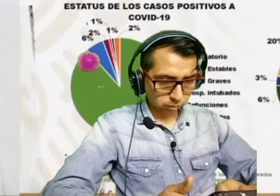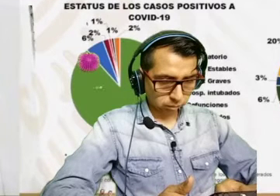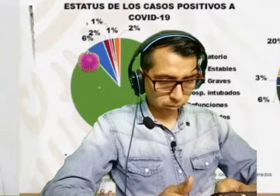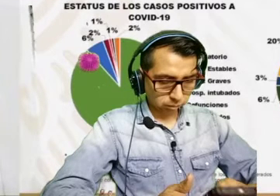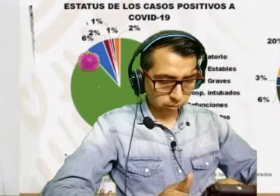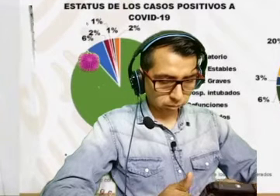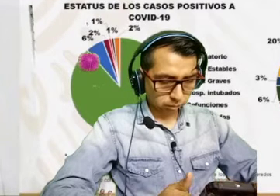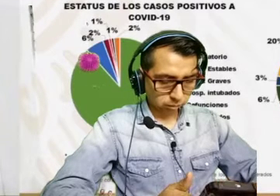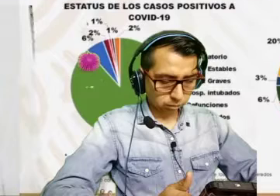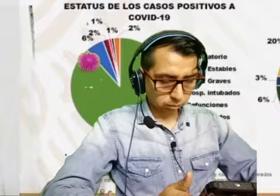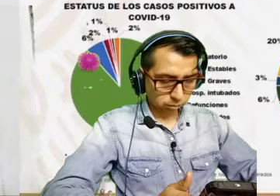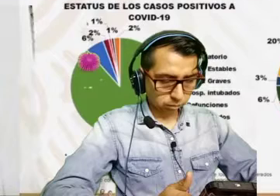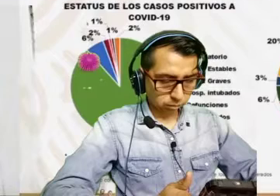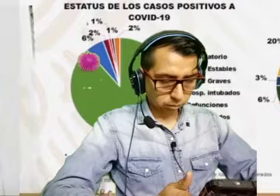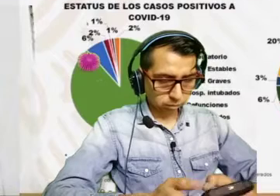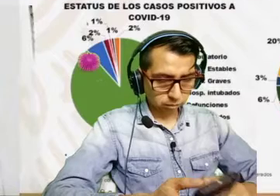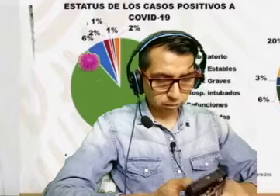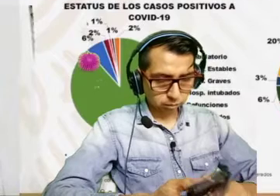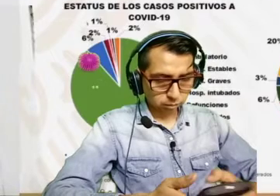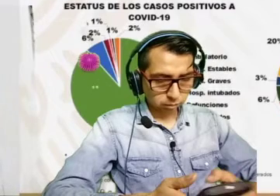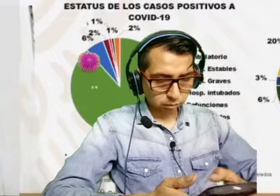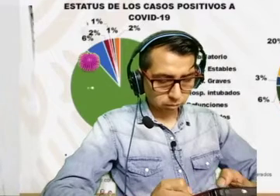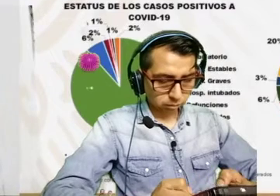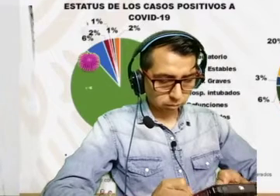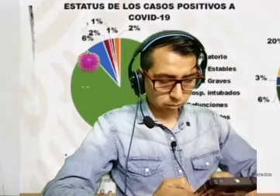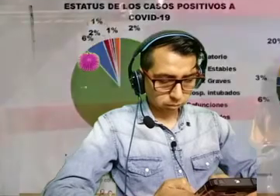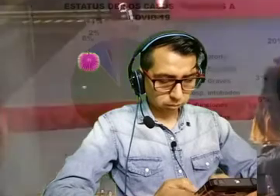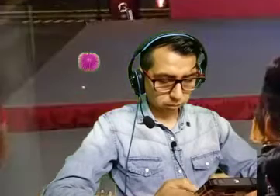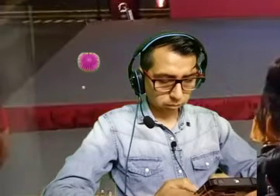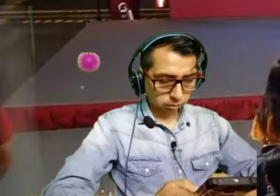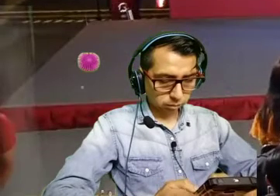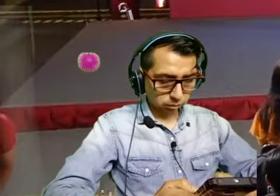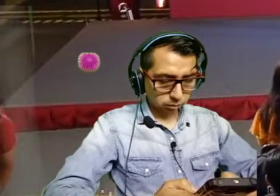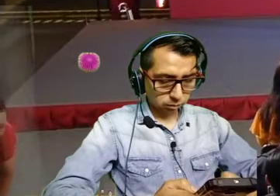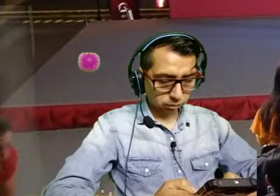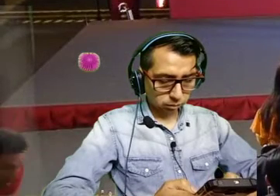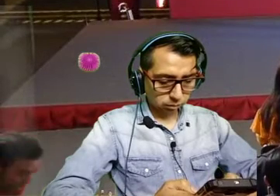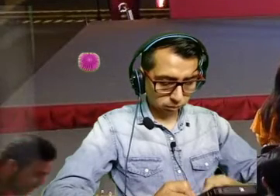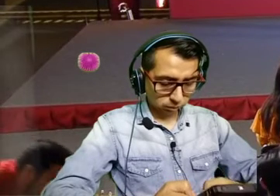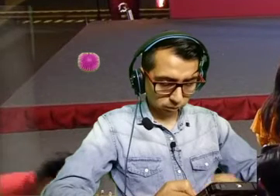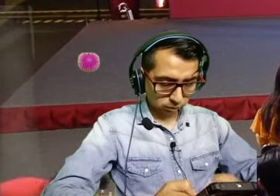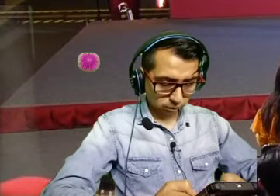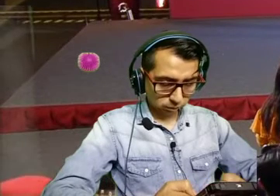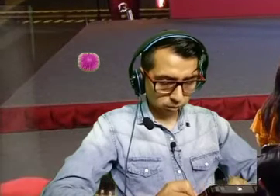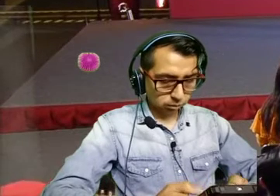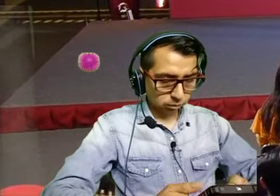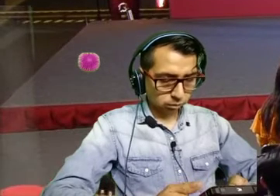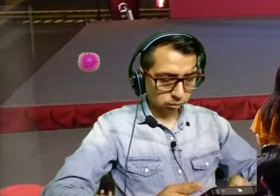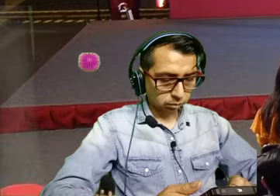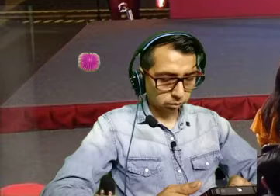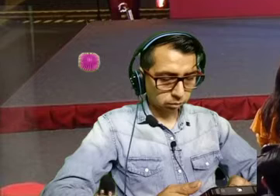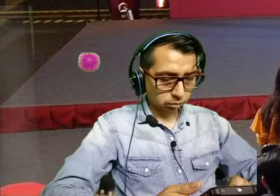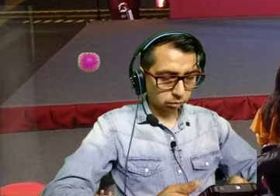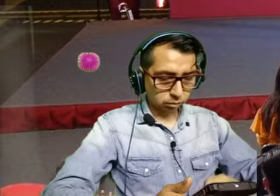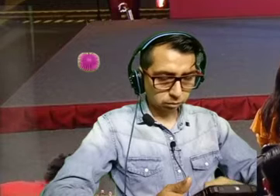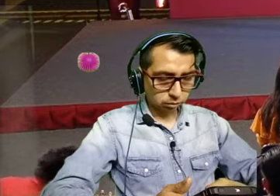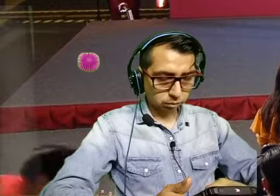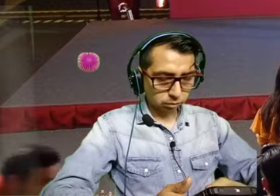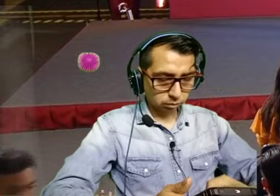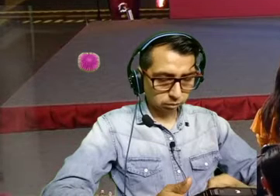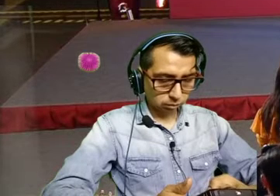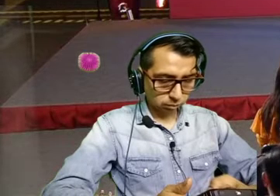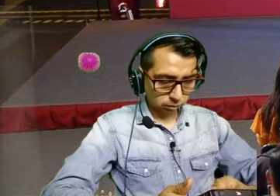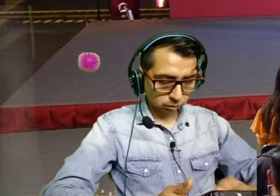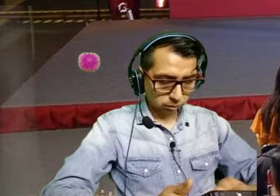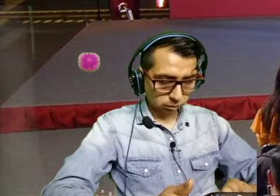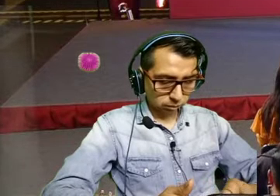que este tipo de mapa vamos a tenerlo de manera interactiva en la página web de la Dirección General de